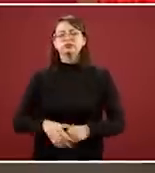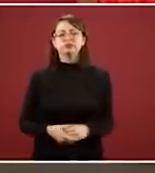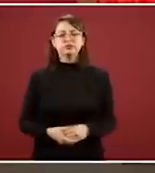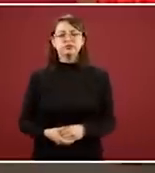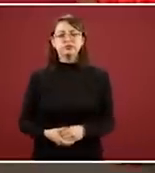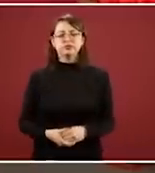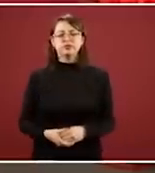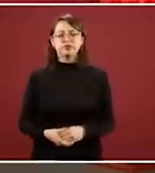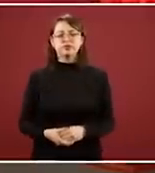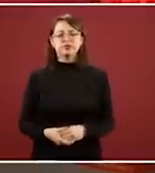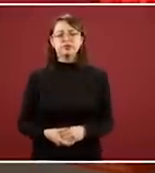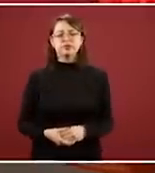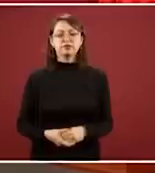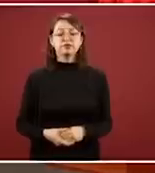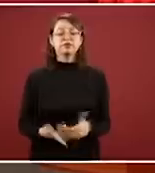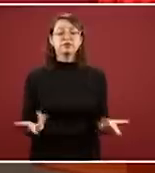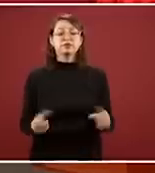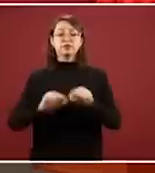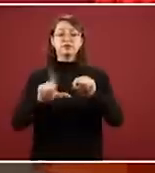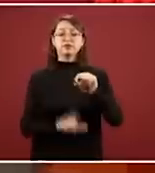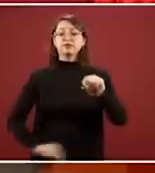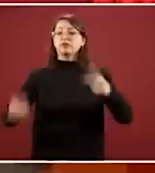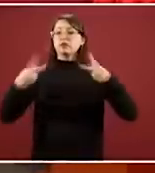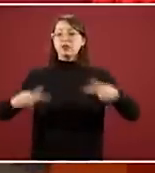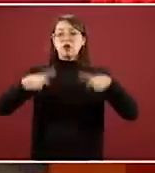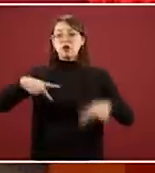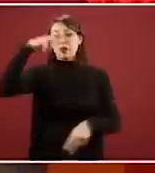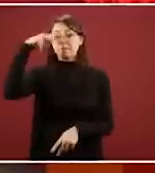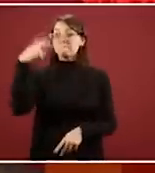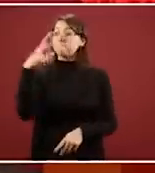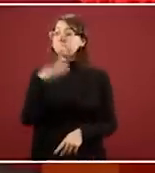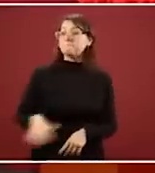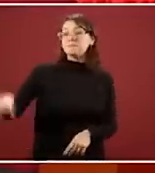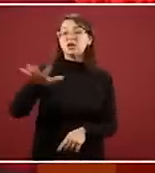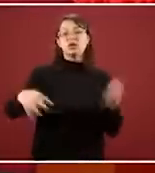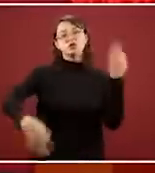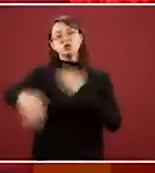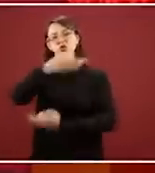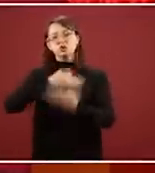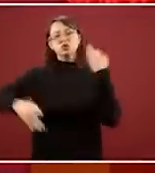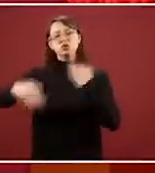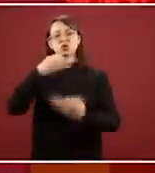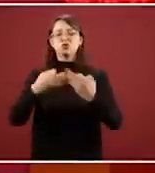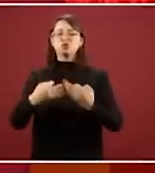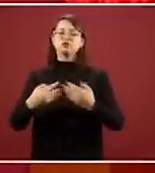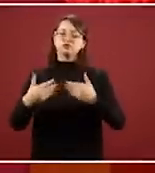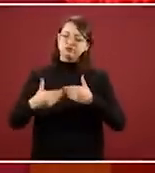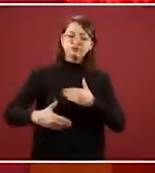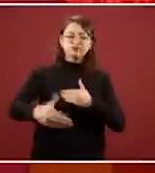y deseando a todos los mexicanos que nos vaya bien, ya en